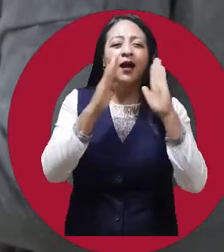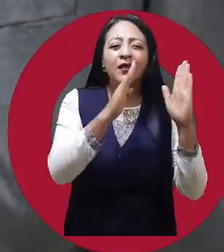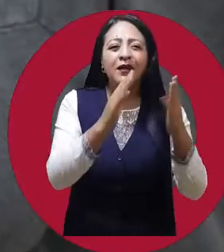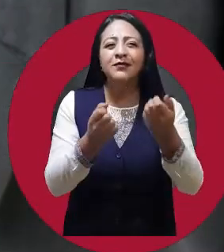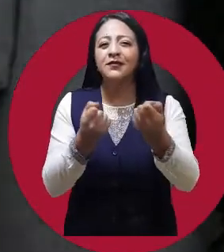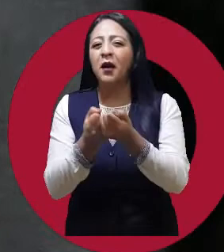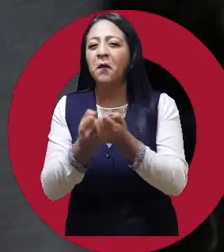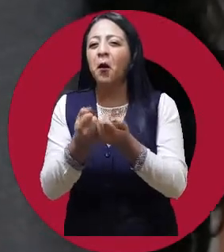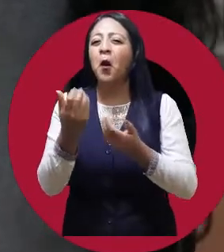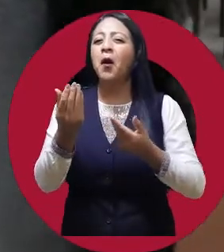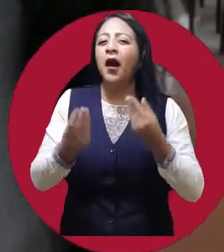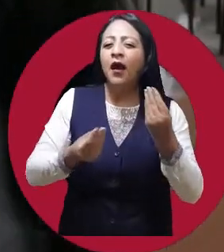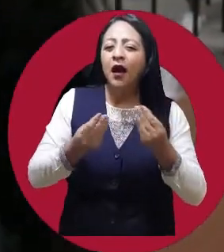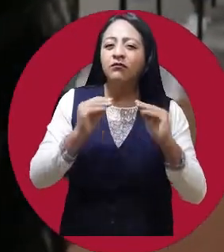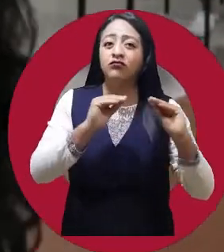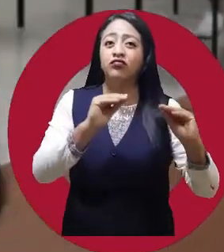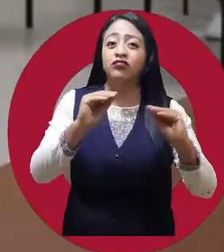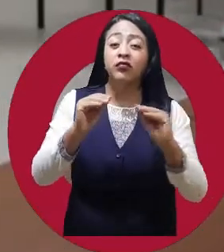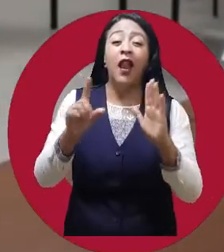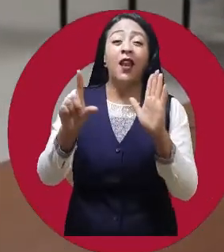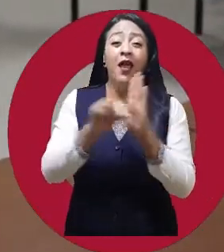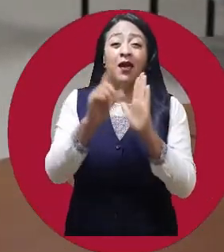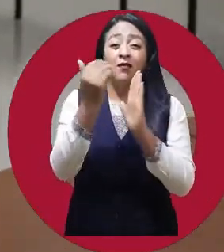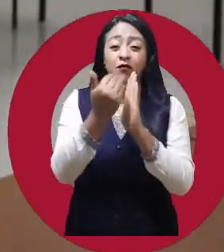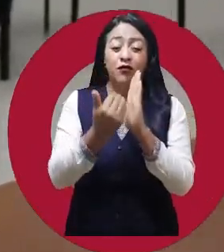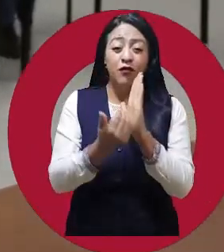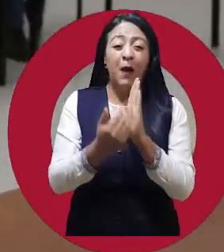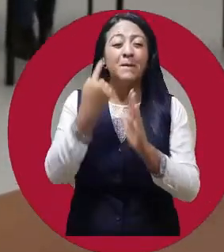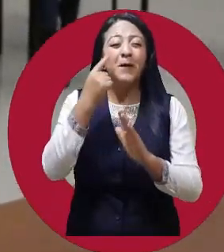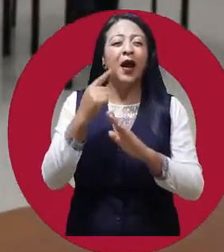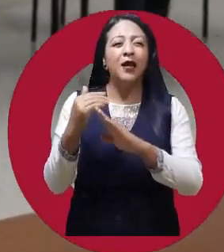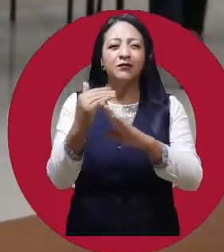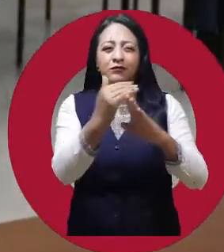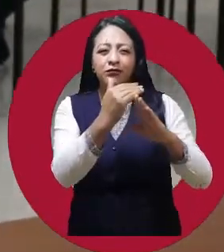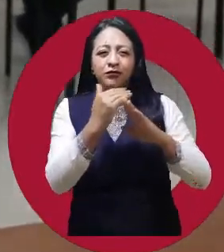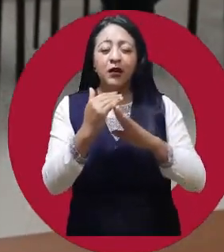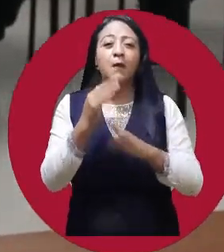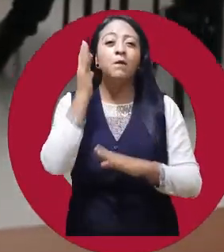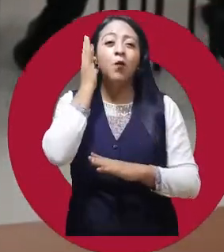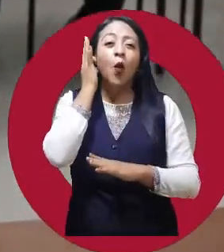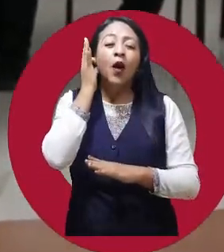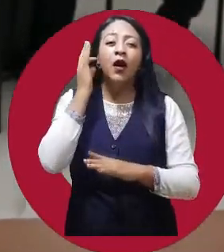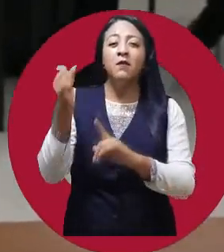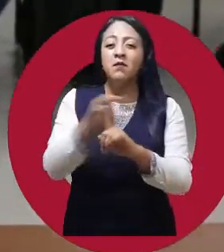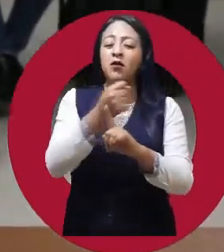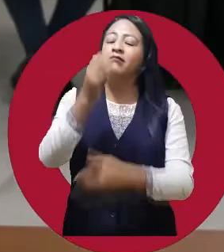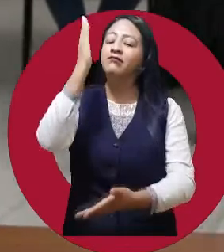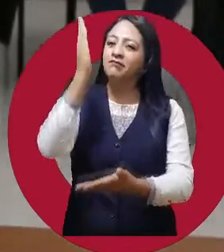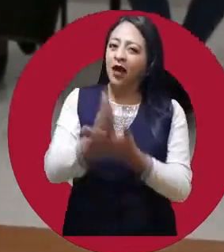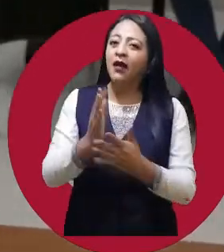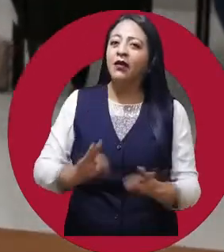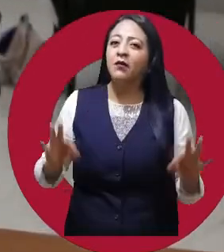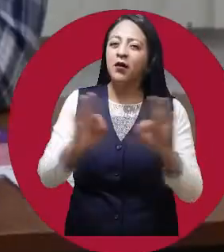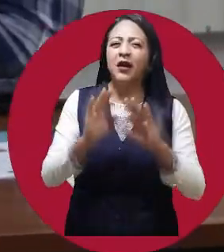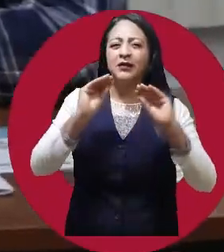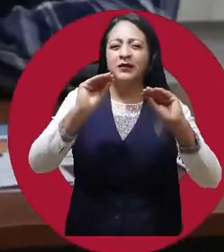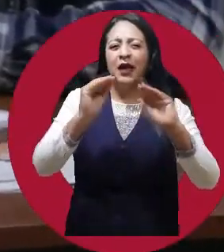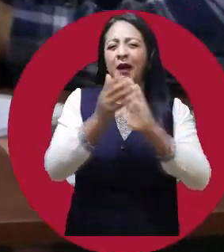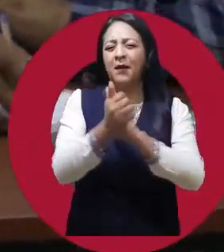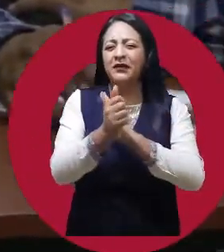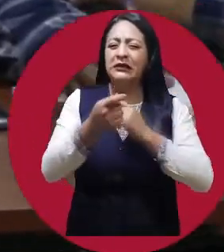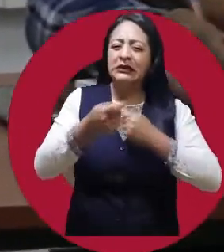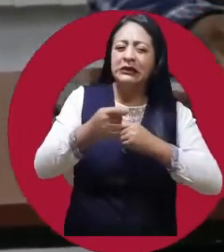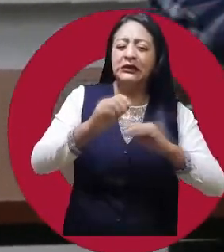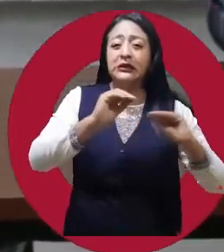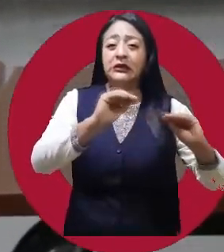atención, medidas administrativas de acuerdo a la Ley Orgánica Integral para prevenir y erradicar la violencia contra las mujeres, entre otros. Las